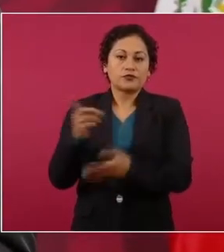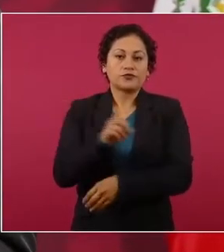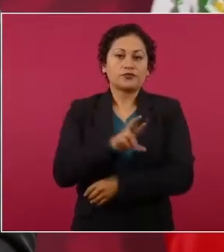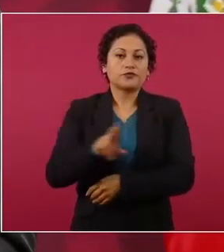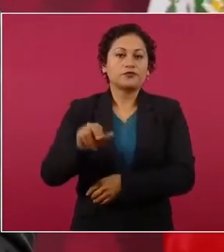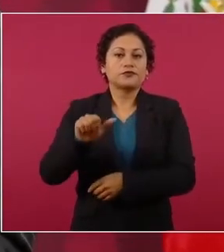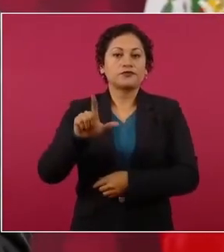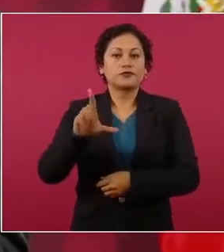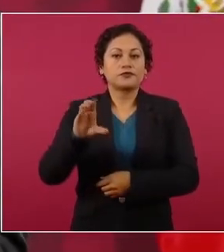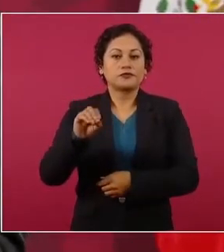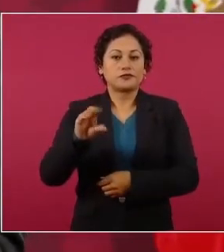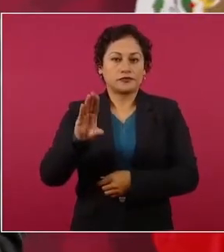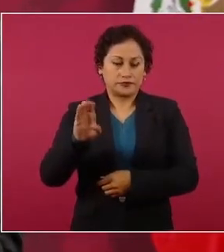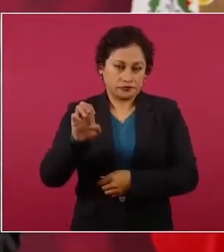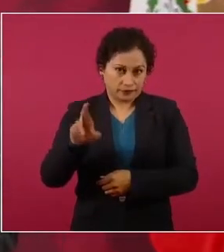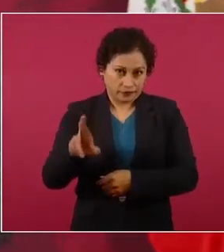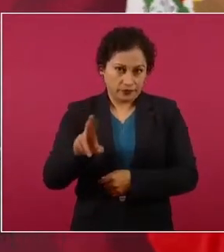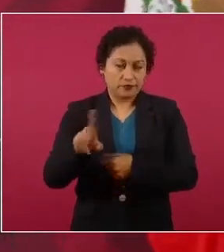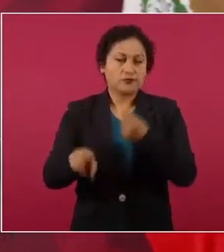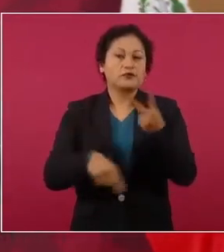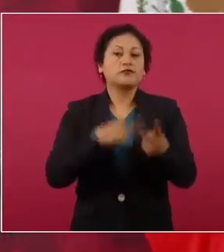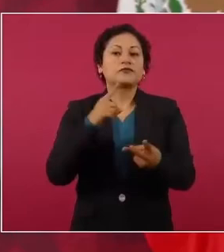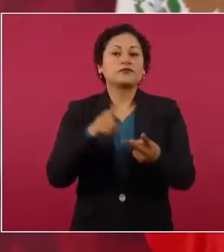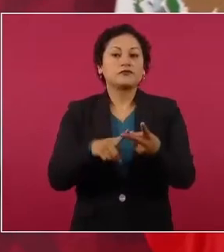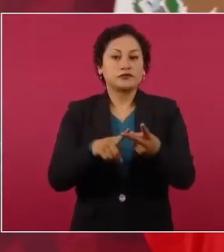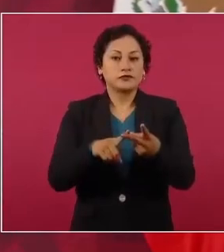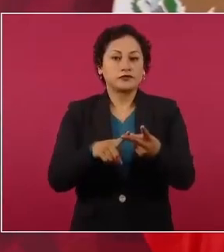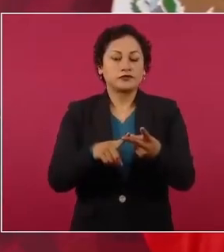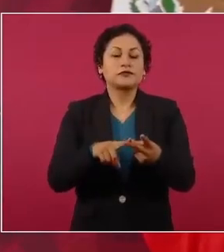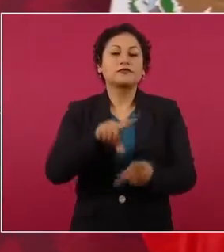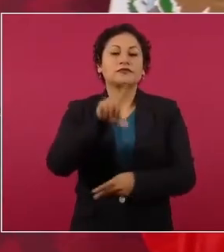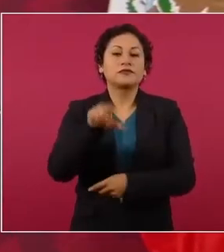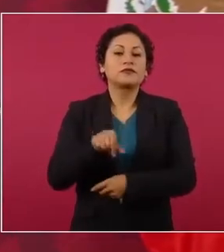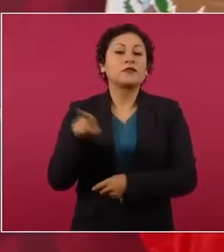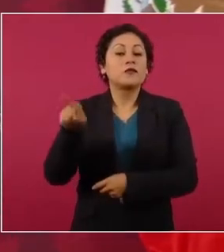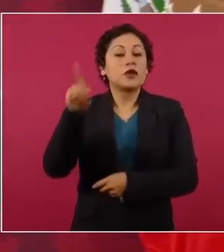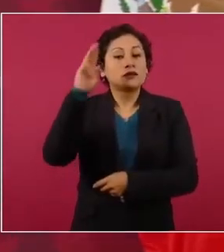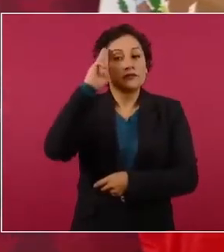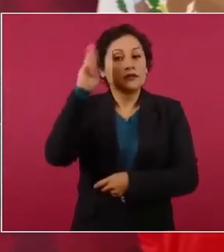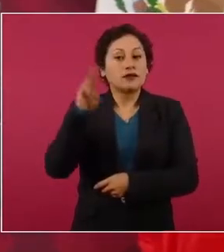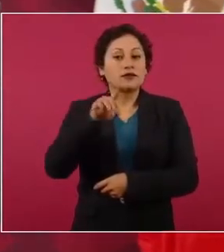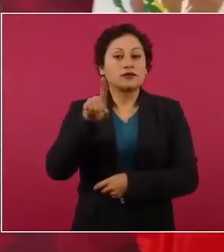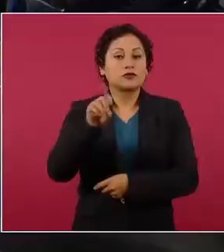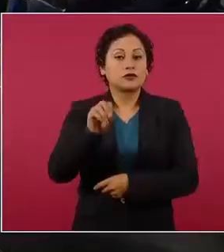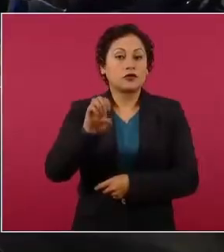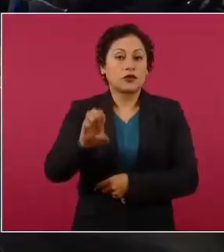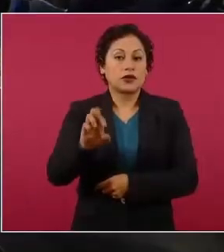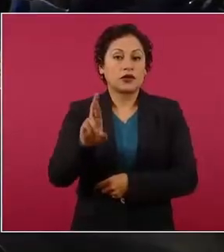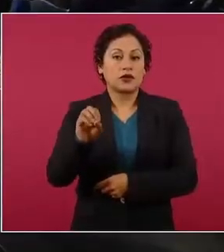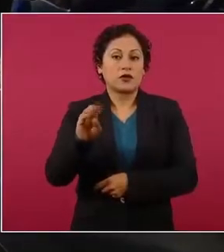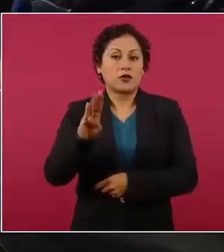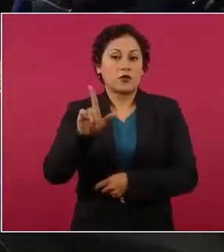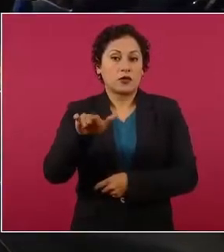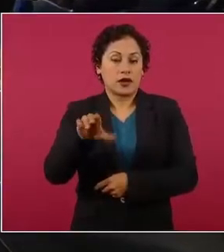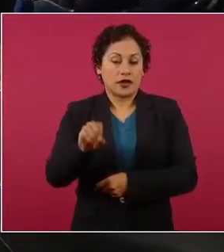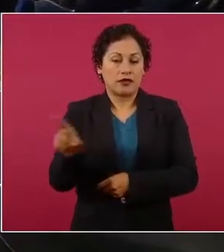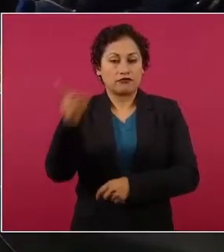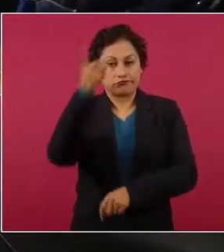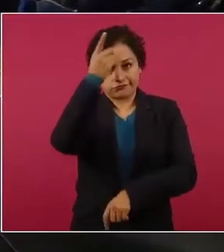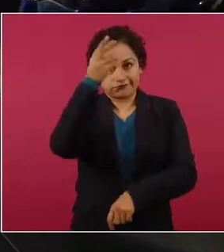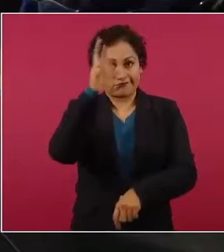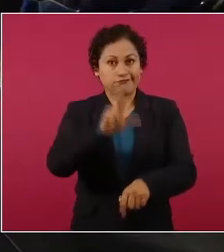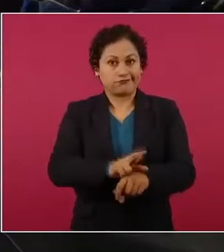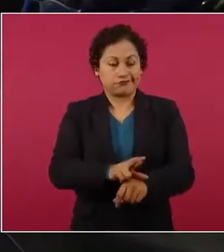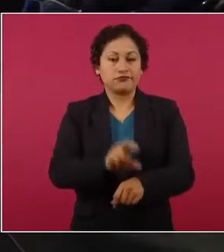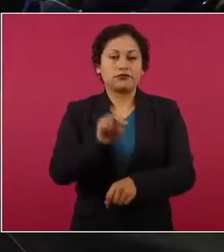Alcocer, luego Zoé Robledo, director del Seguro Social, nos va a